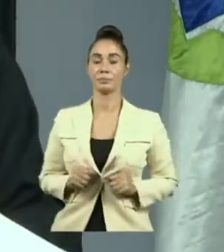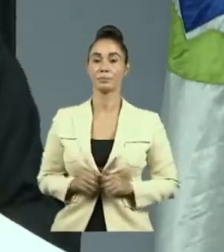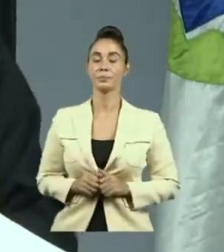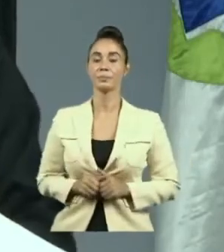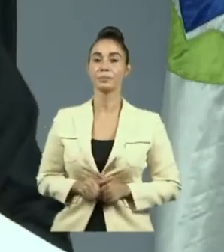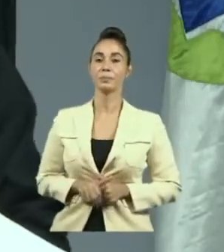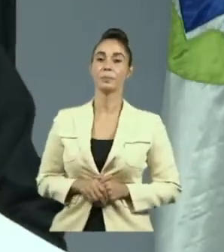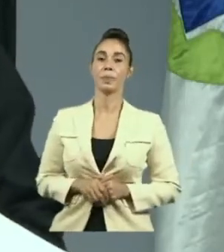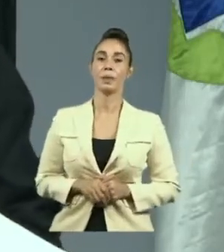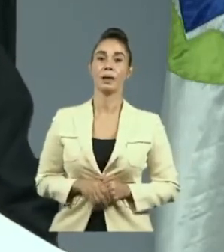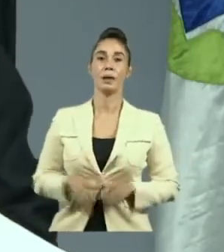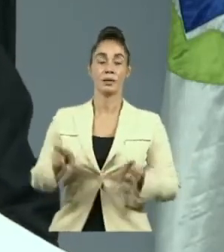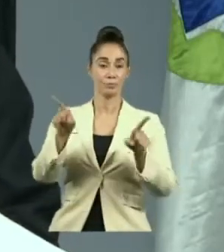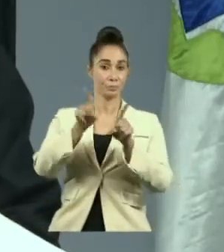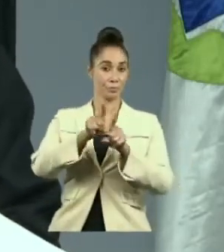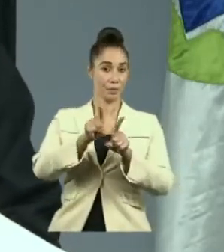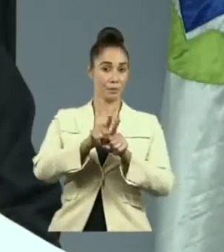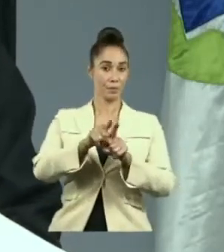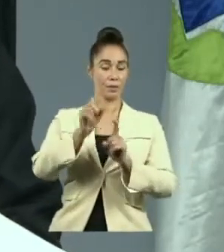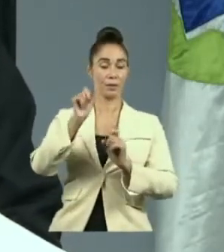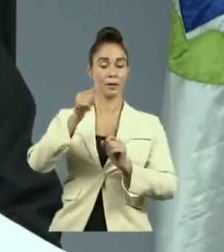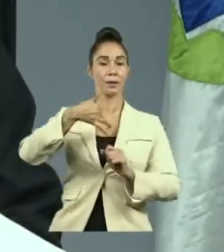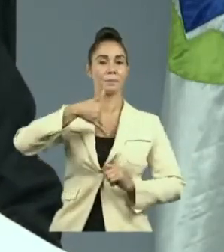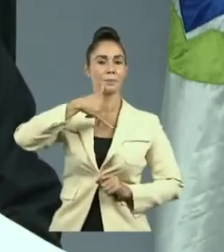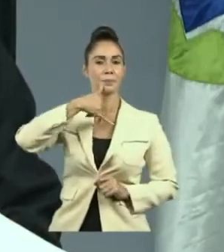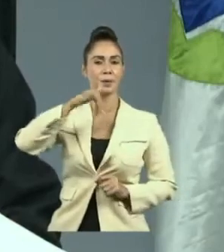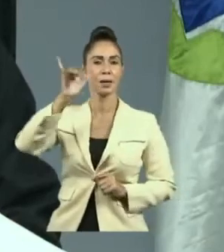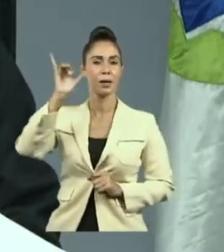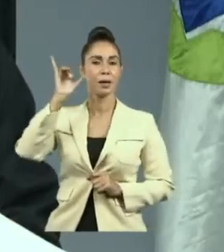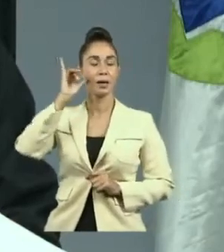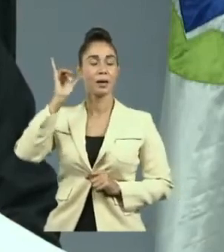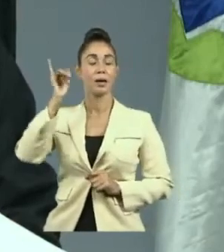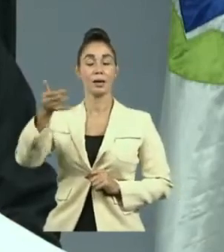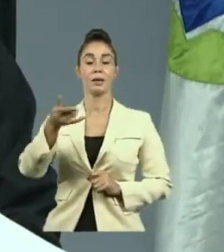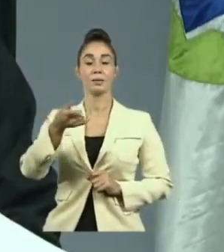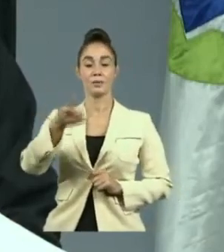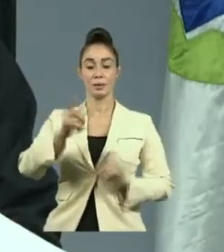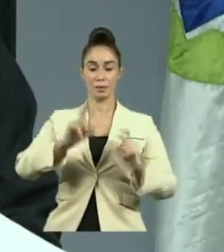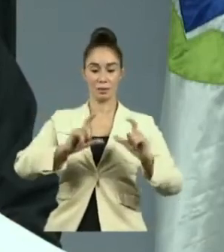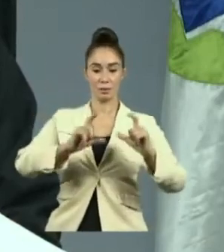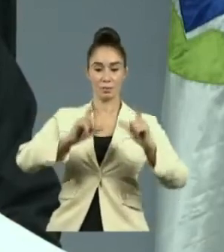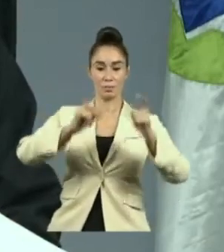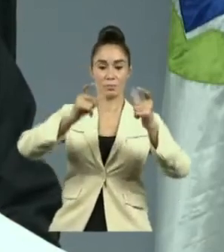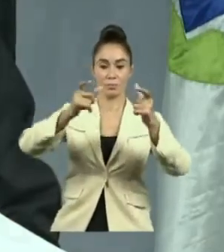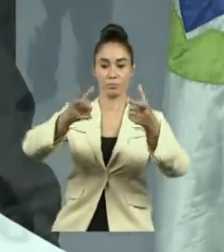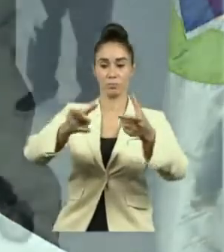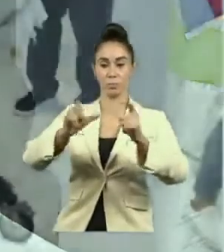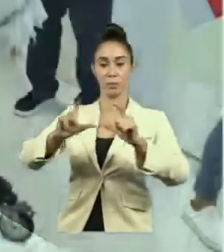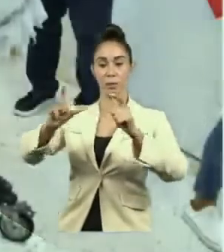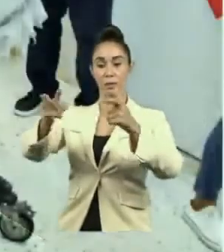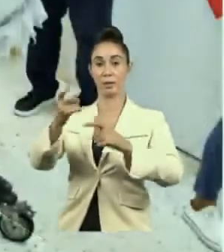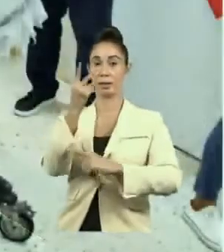debemos decir que en el día de ayer hicimos entrega de dos ventiladores